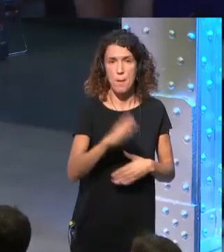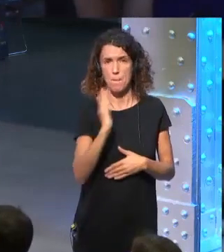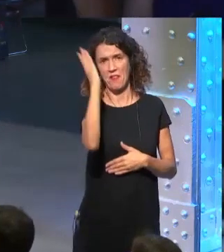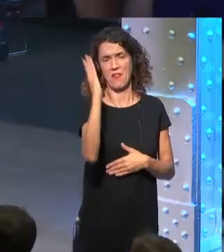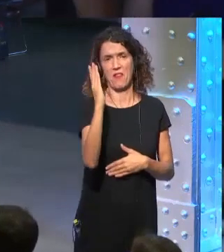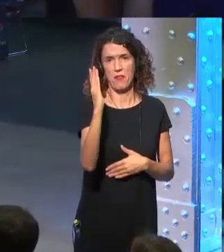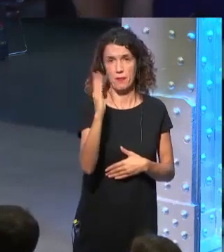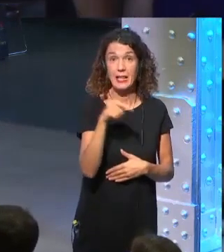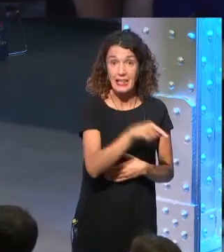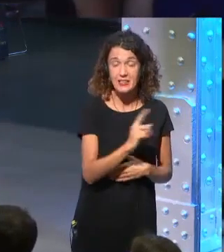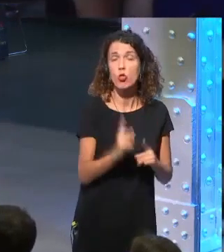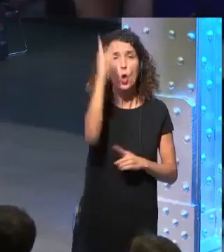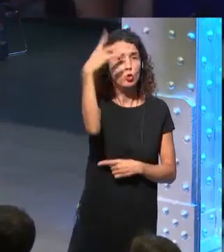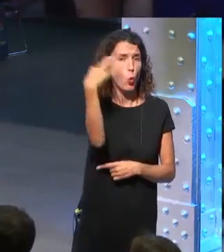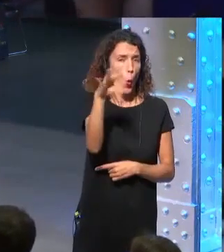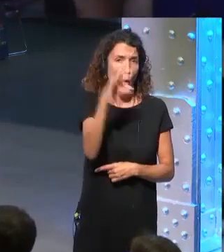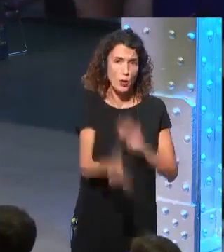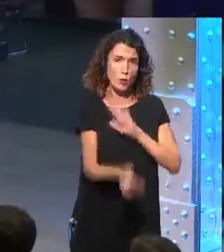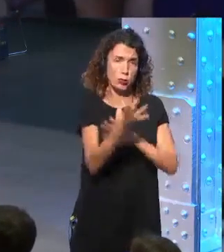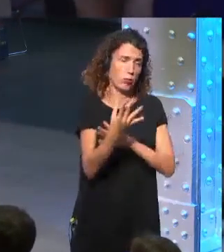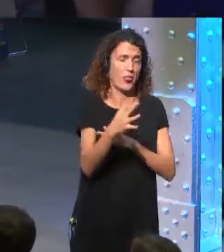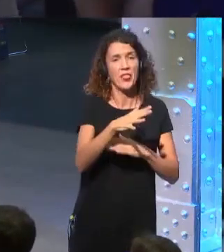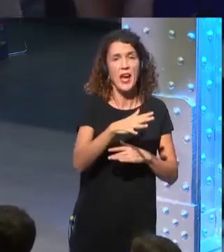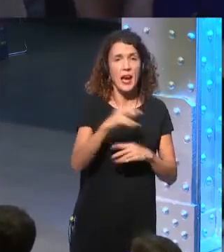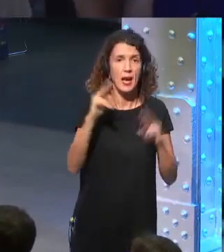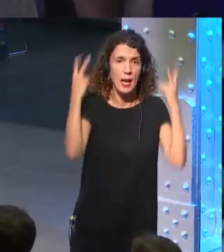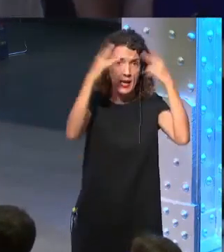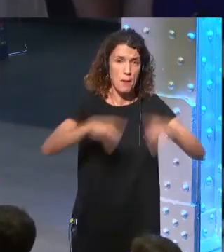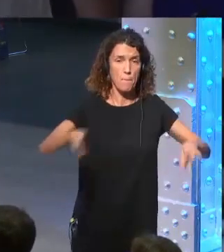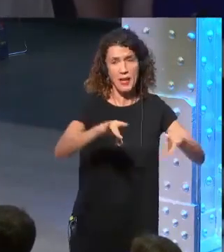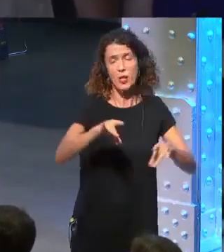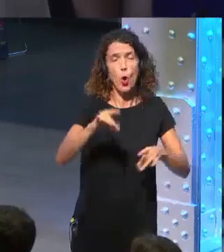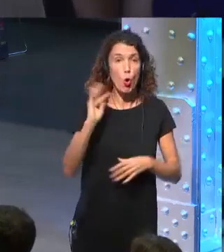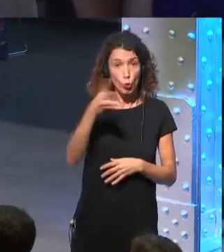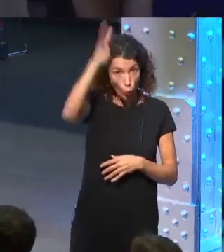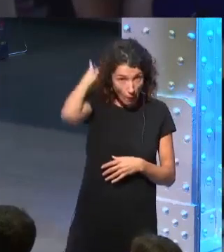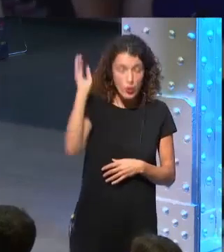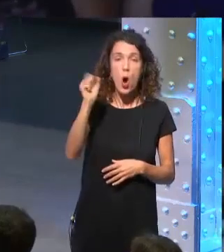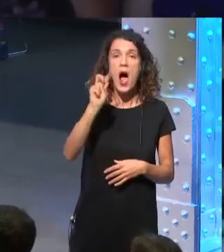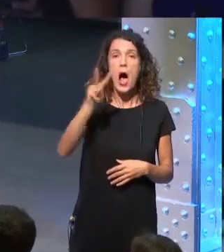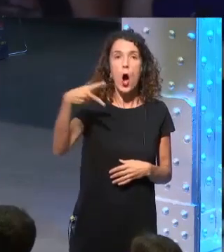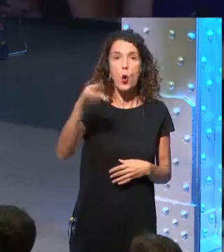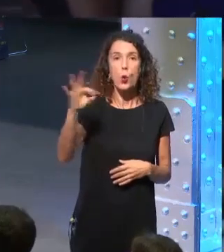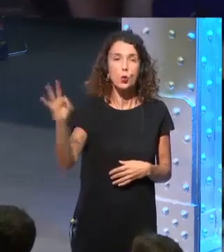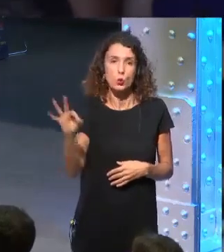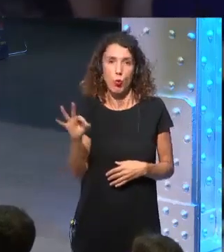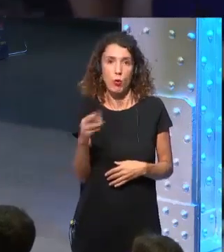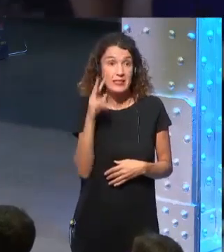convirtiéndose en el dios único del imperio romano. Augusto no hubiera dado crédito a